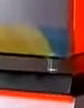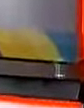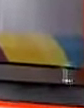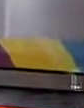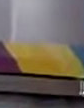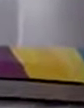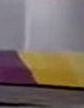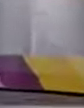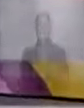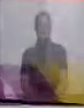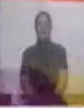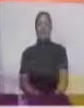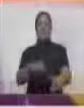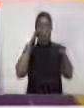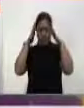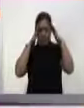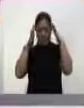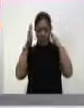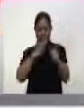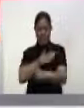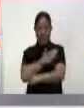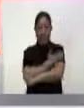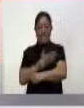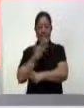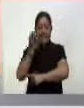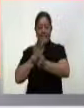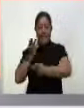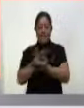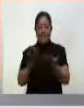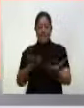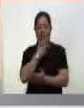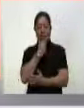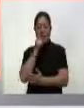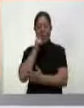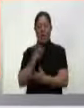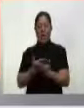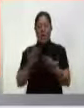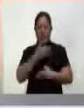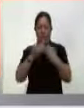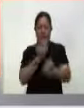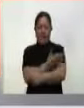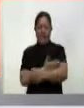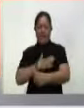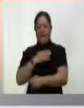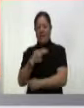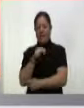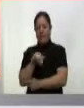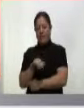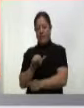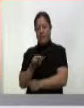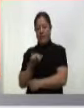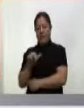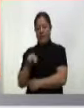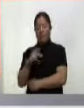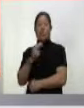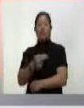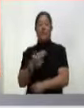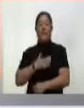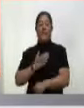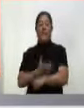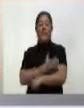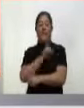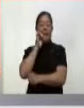Hola, ¿qué tal? Muy buenas tardes. Sea usted bienvenida y bienvenido a la segunda emisión de Ahora Noticias. Yo soy Marian Gómez y a nombre de mi